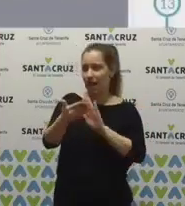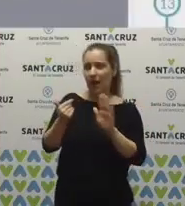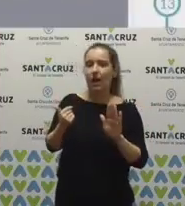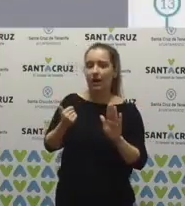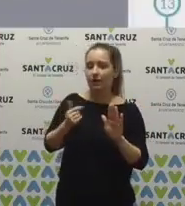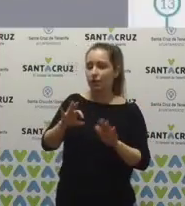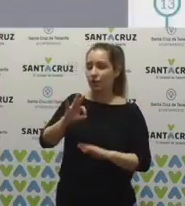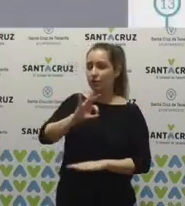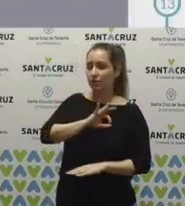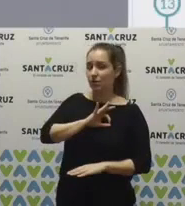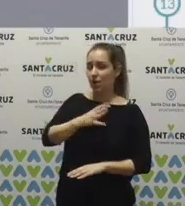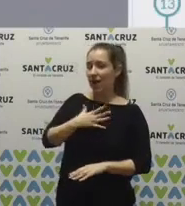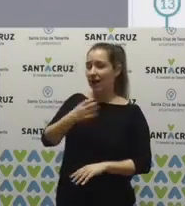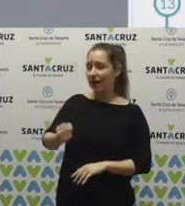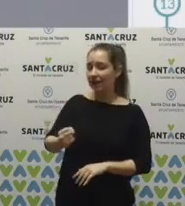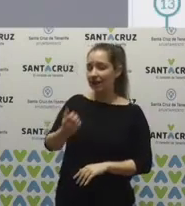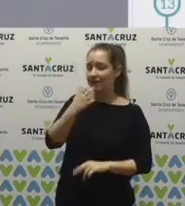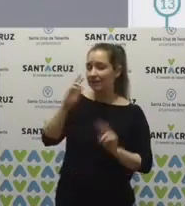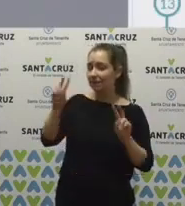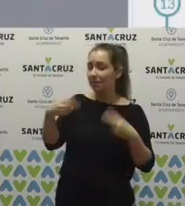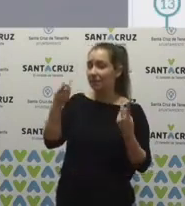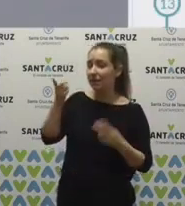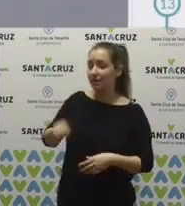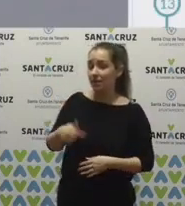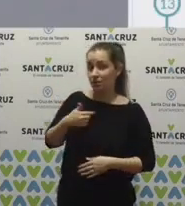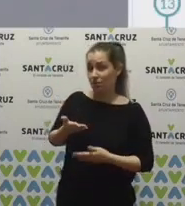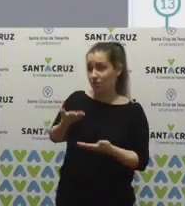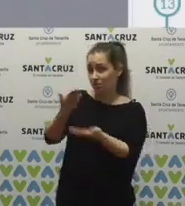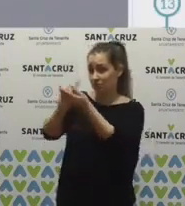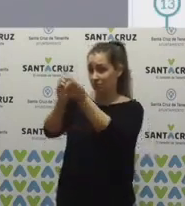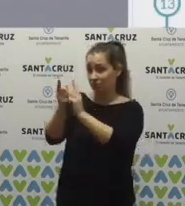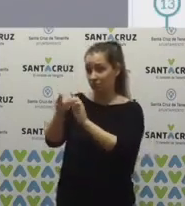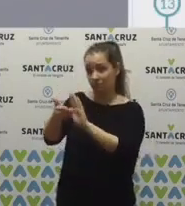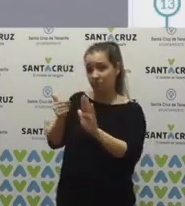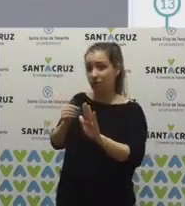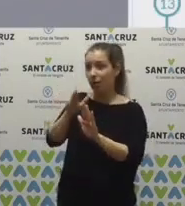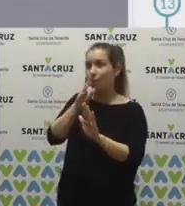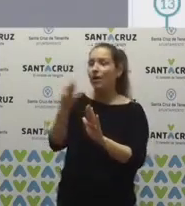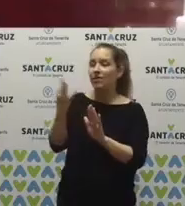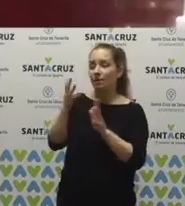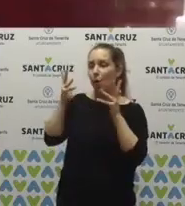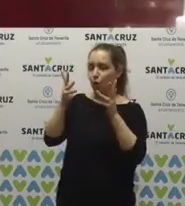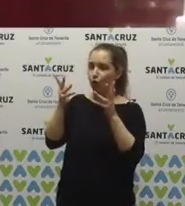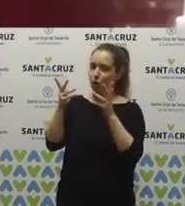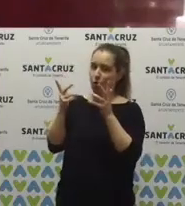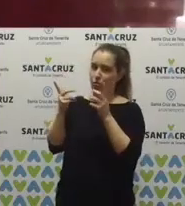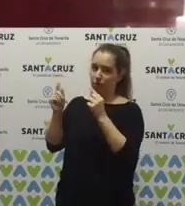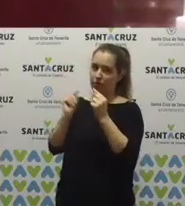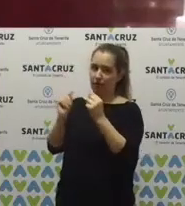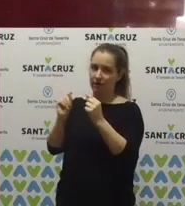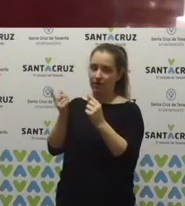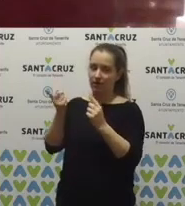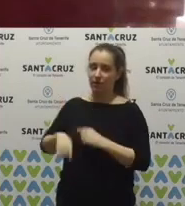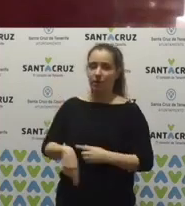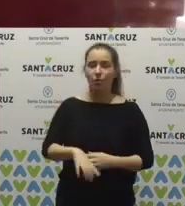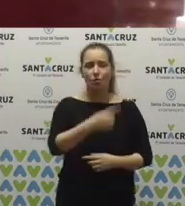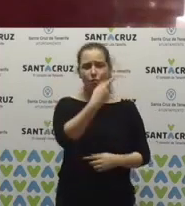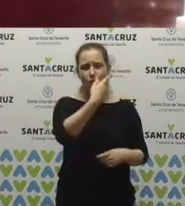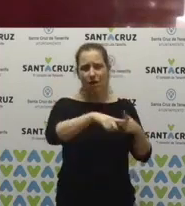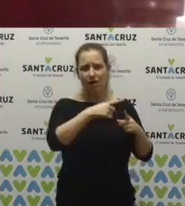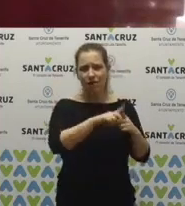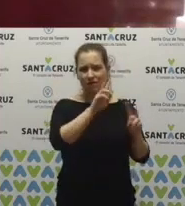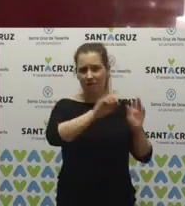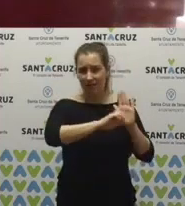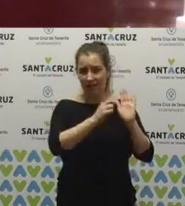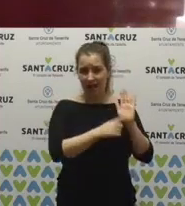enmiendas una porque entiendo que lo tendremos que debatir en un futuro plano muchas gracias muchas gracias señora tarife una cuestión por aclarar la ley de servicios